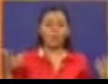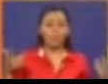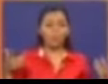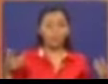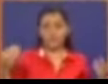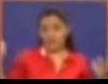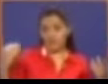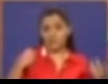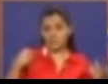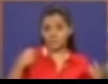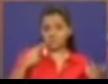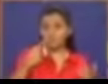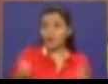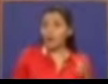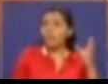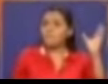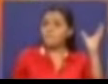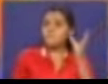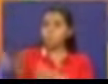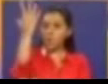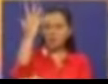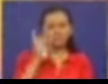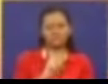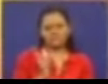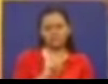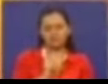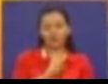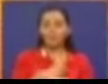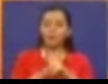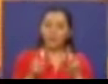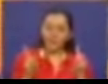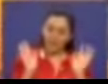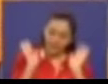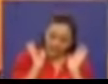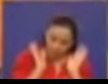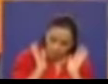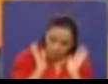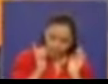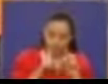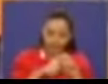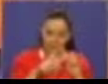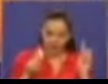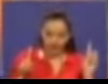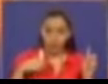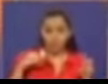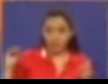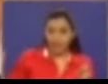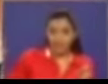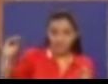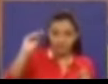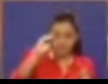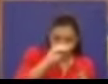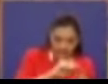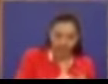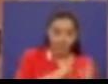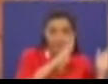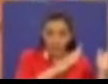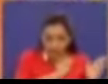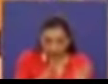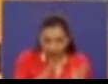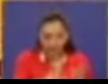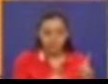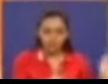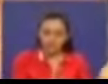indicios de una erupción inminente, pero por si acaso... se está socializando los planes de